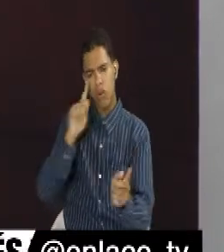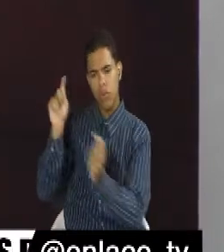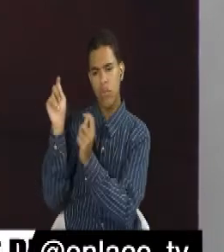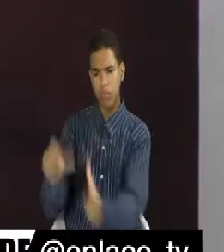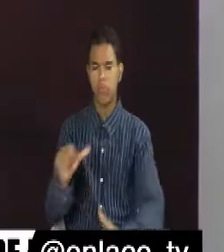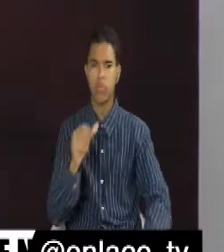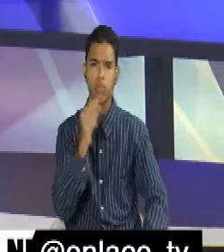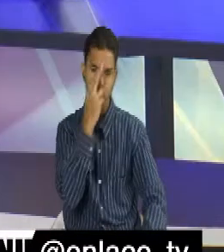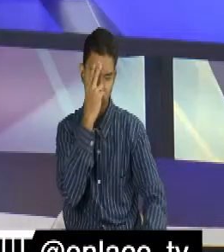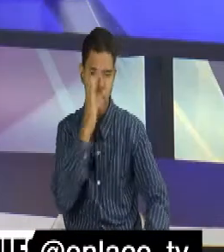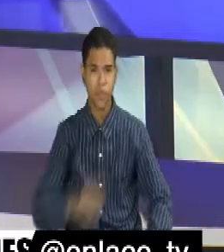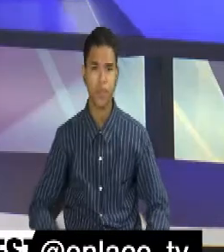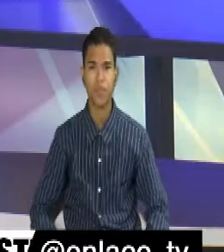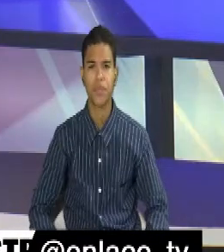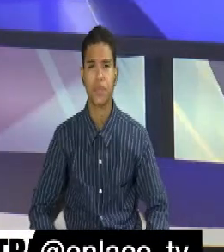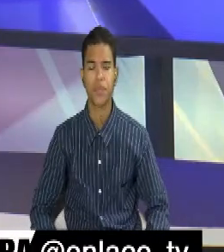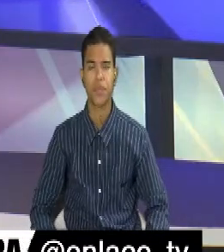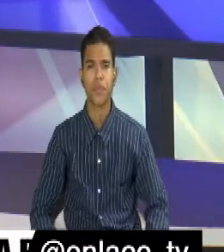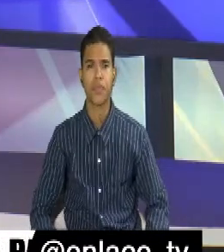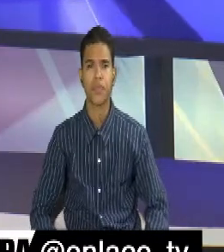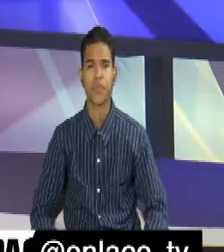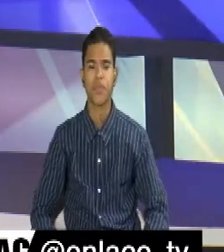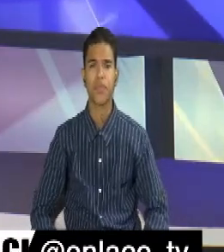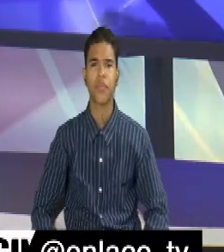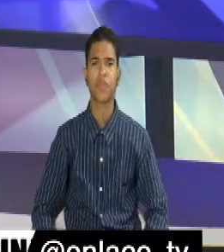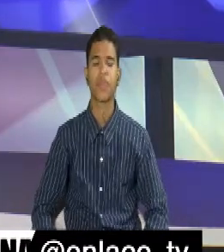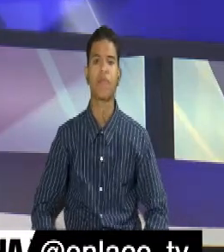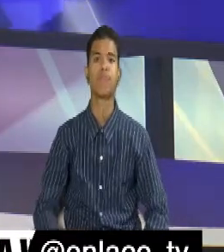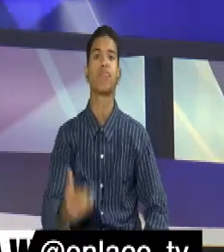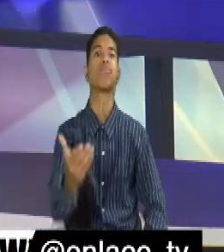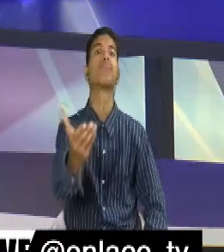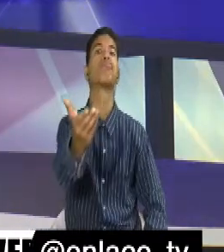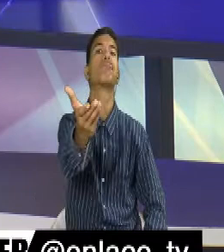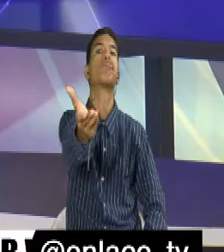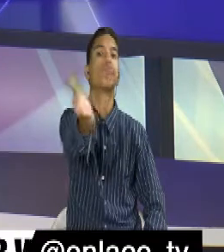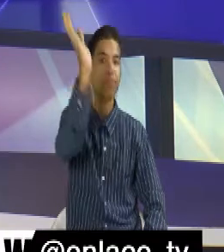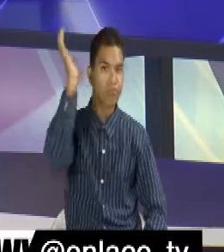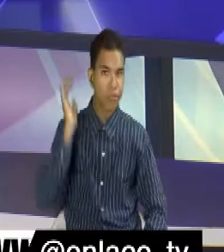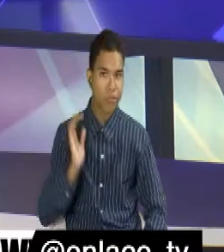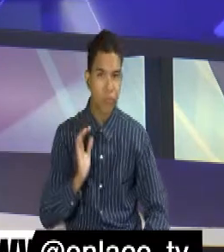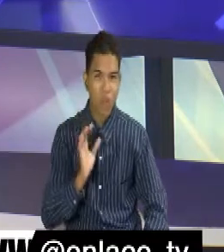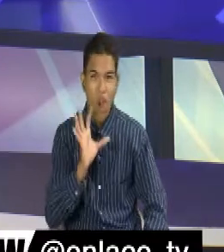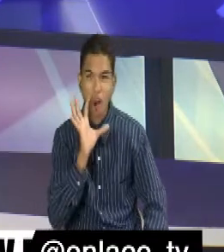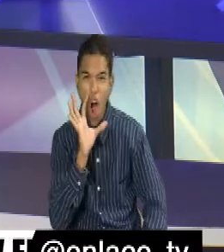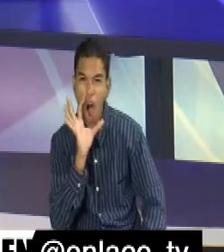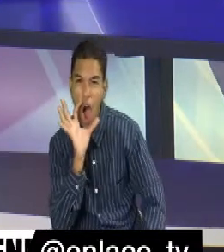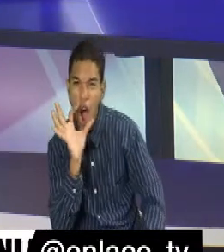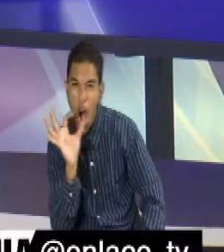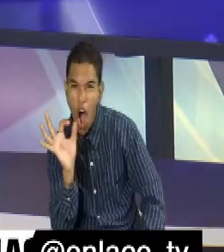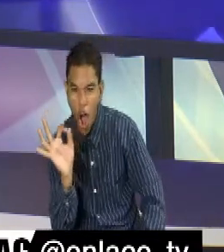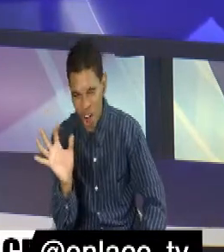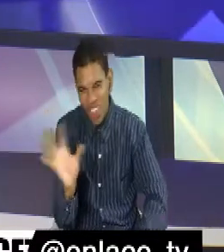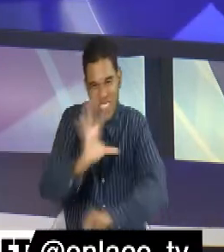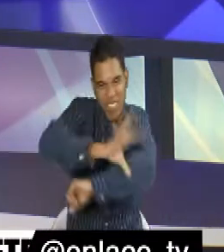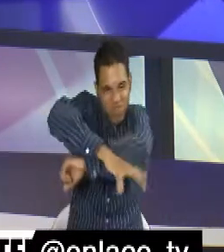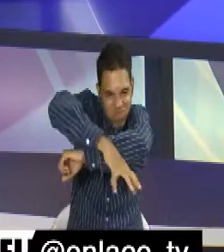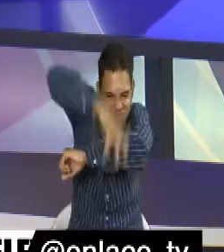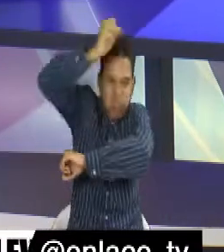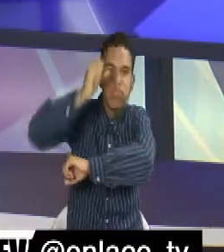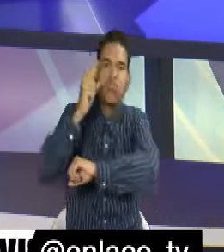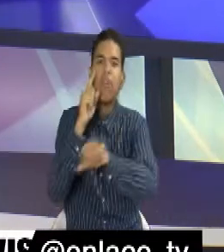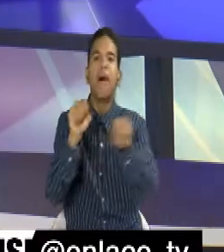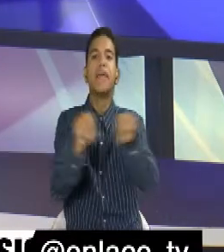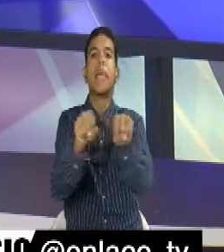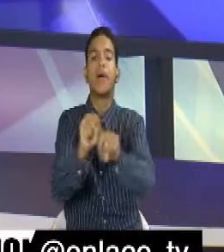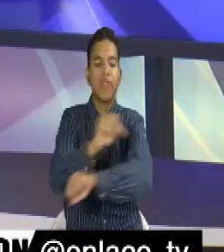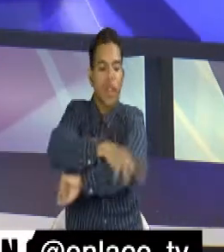proyectos. Hasta los zapatos se llevaron los ladrones de una vivienda en la que funciona una academia de baile ubicada en